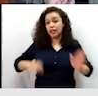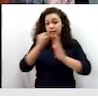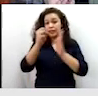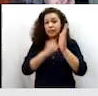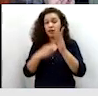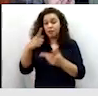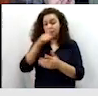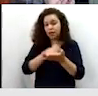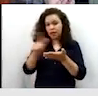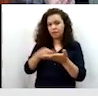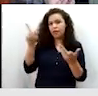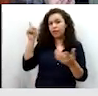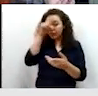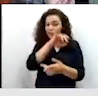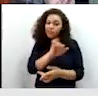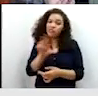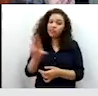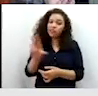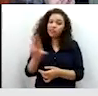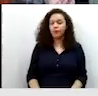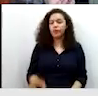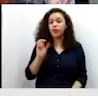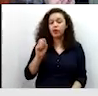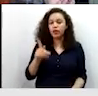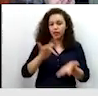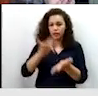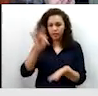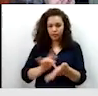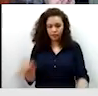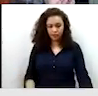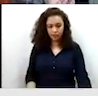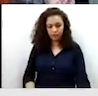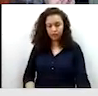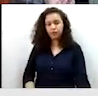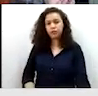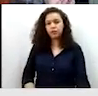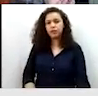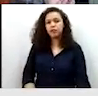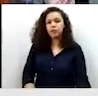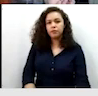la complejidad de este. Ok, gracias. ¿Sí?